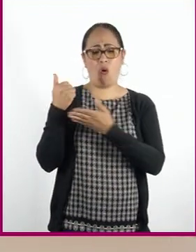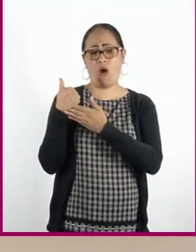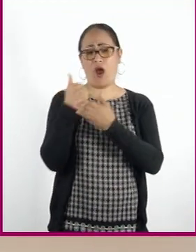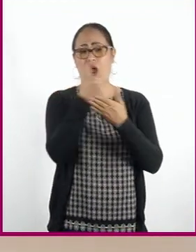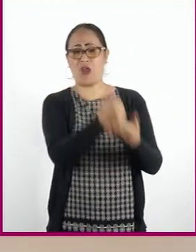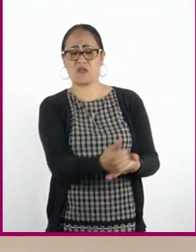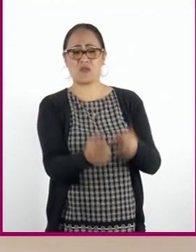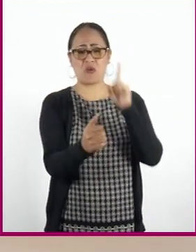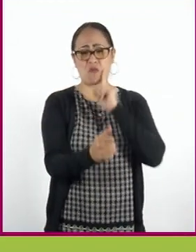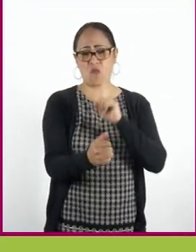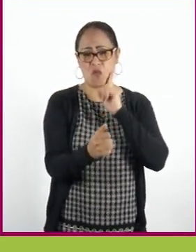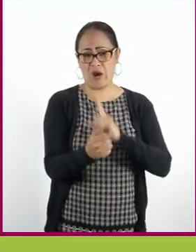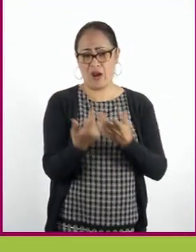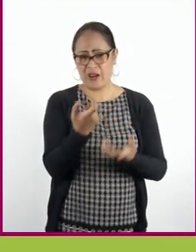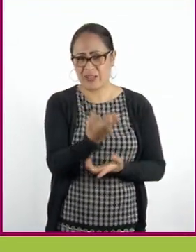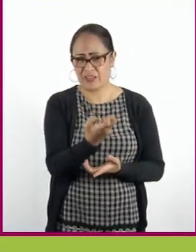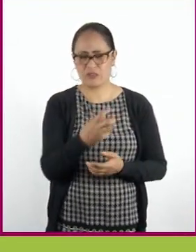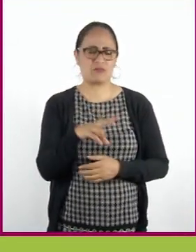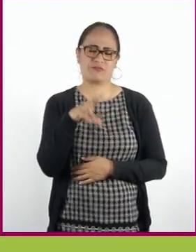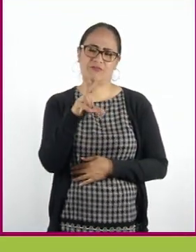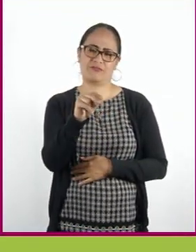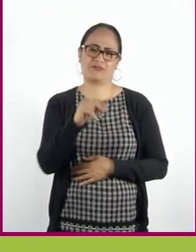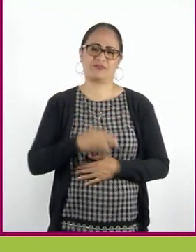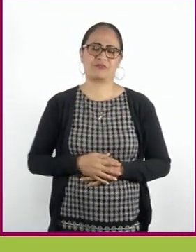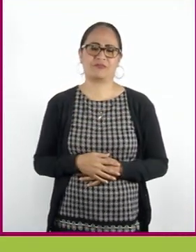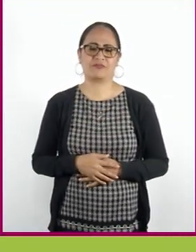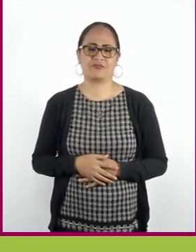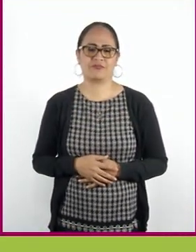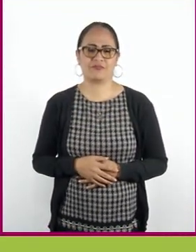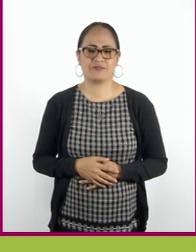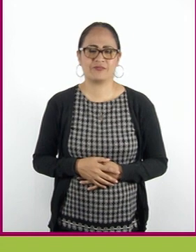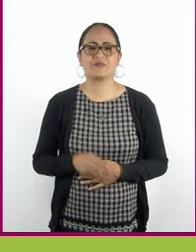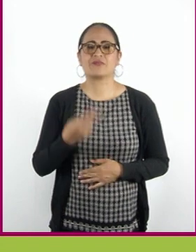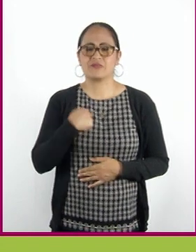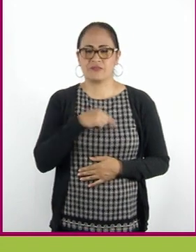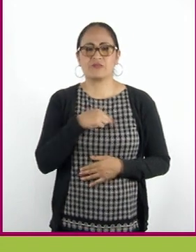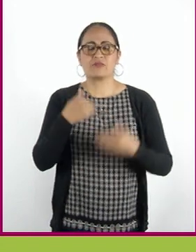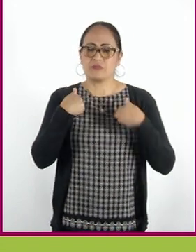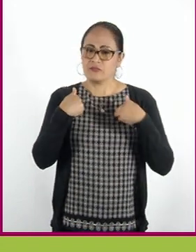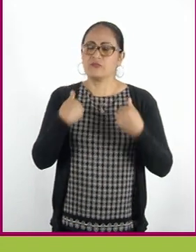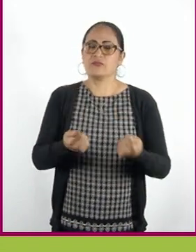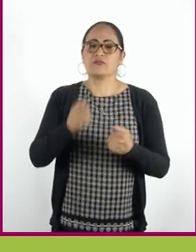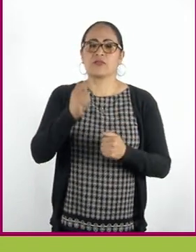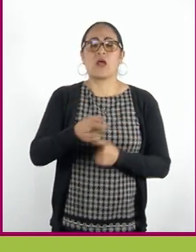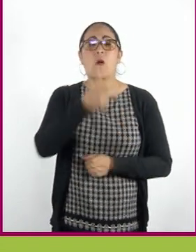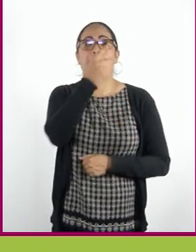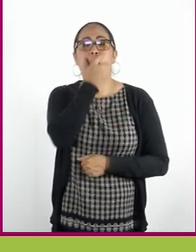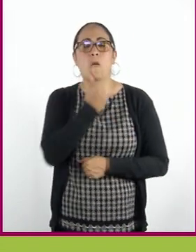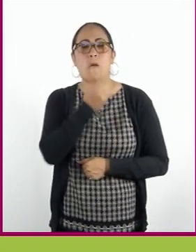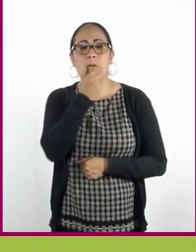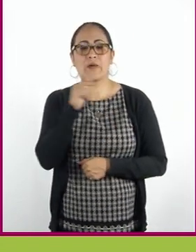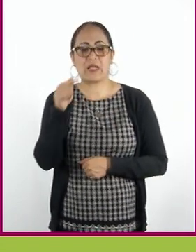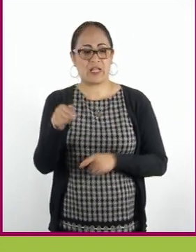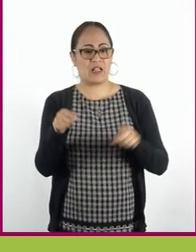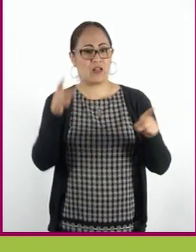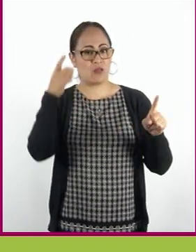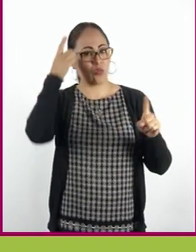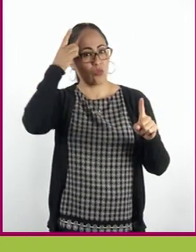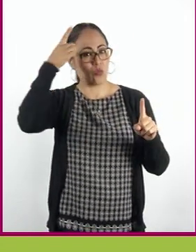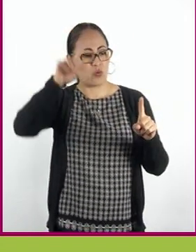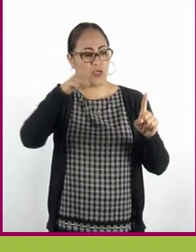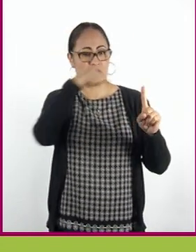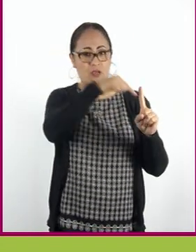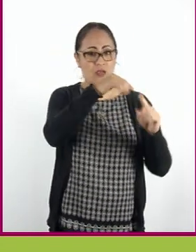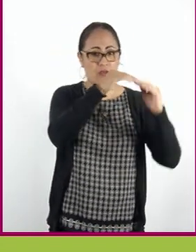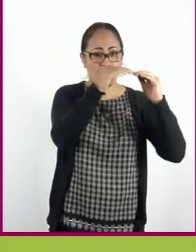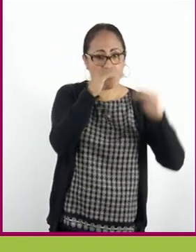favor a las mujeres. Así que debemos de comprender que el hombre no le pertenece a la mujer ni la mujer